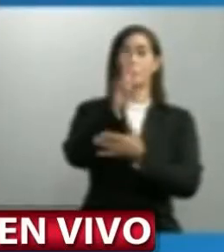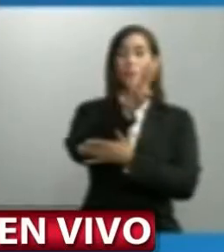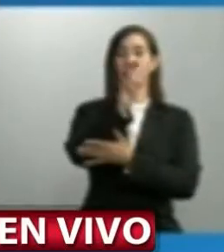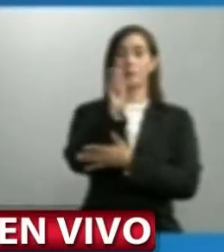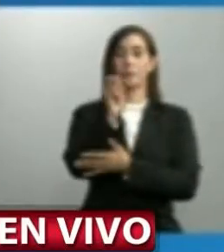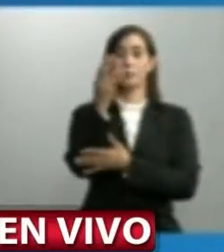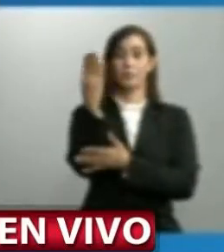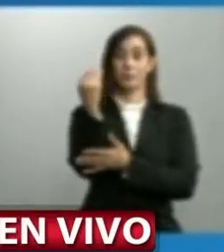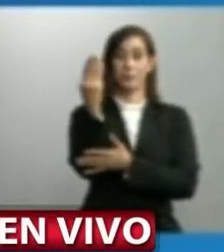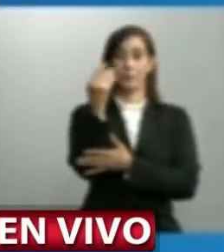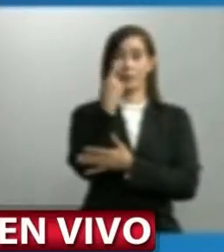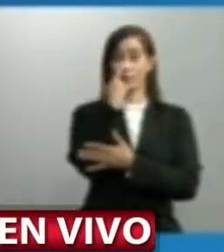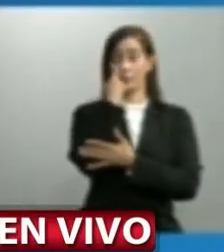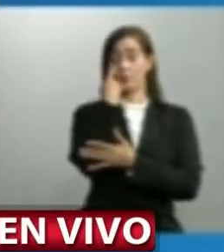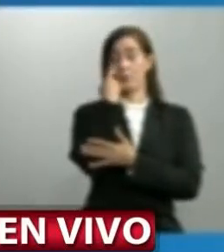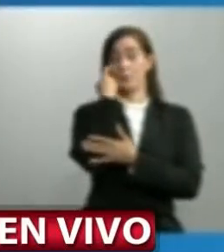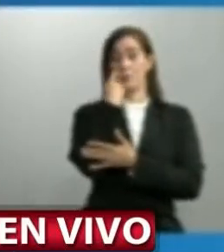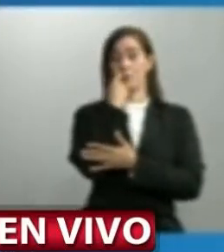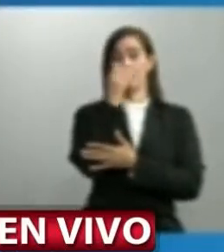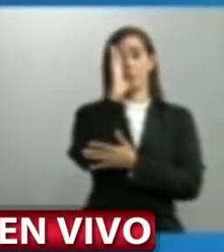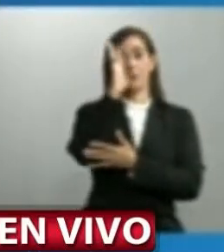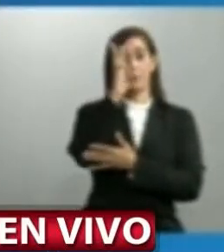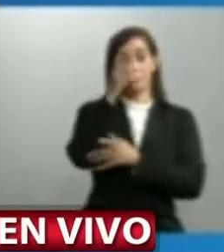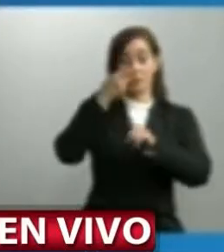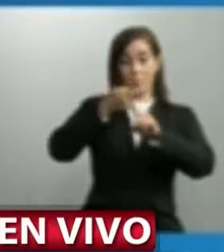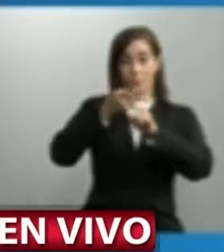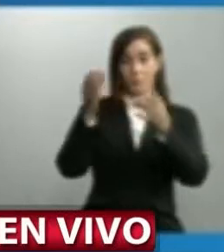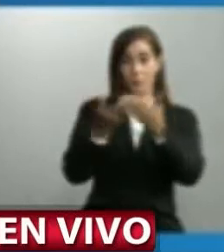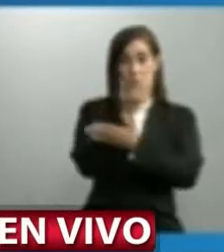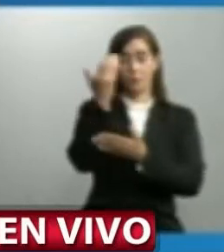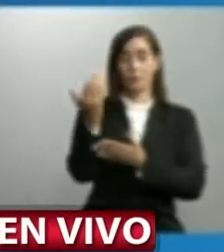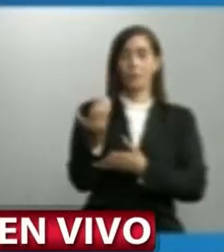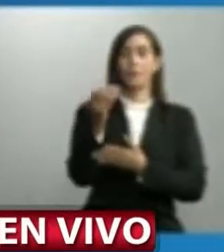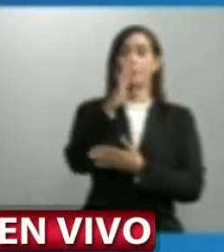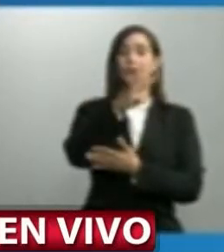2,214 pruebas realizadas, 6 casos nuevos,